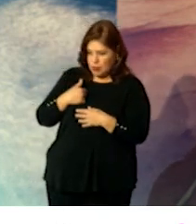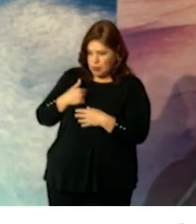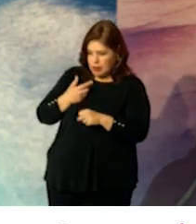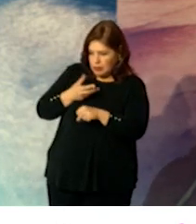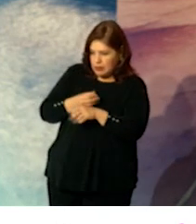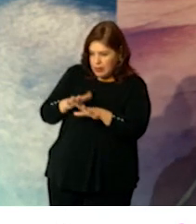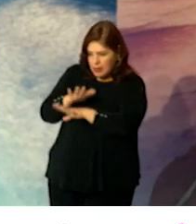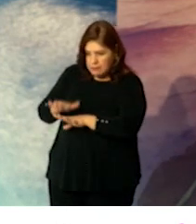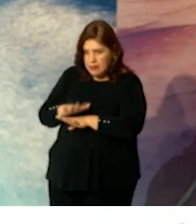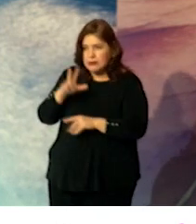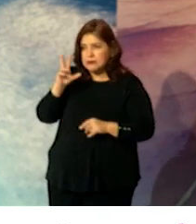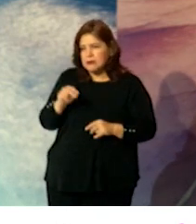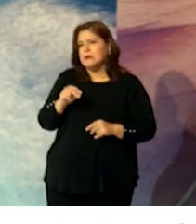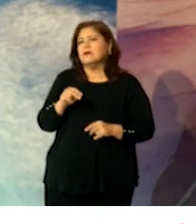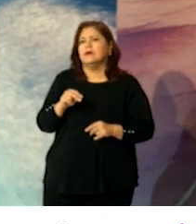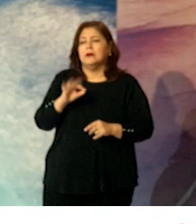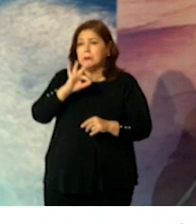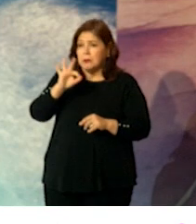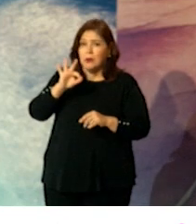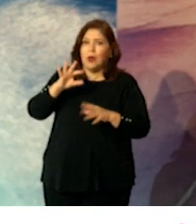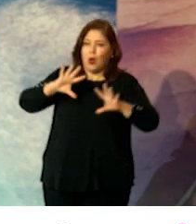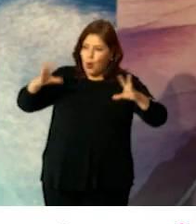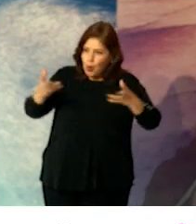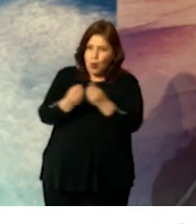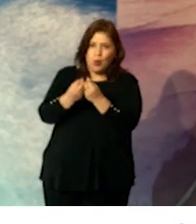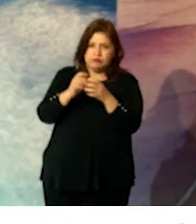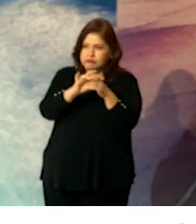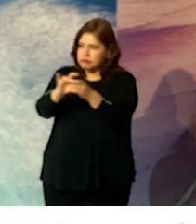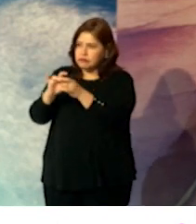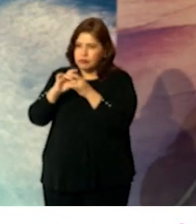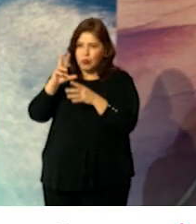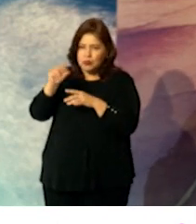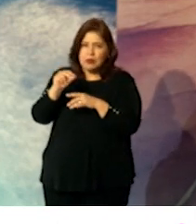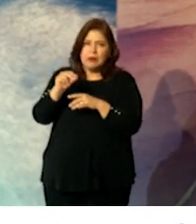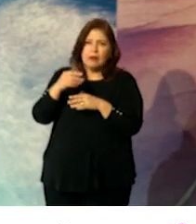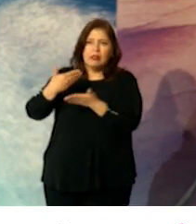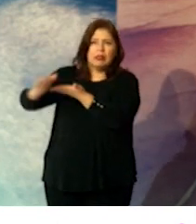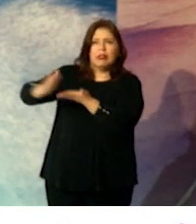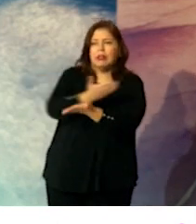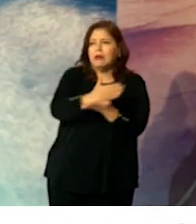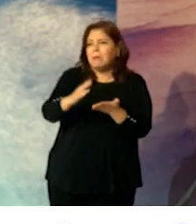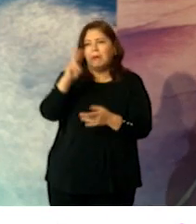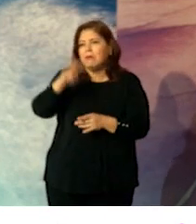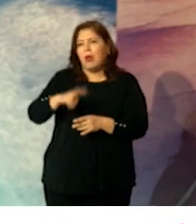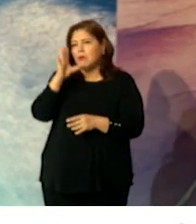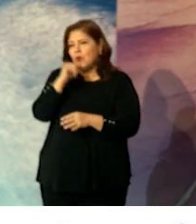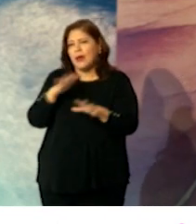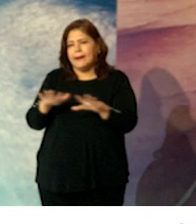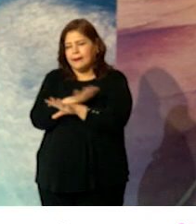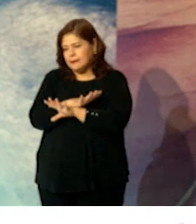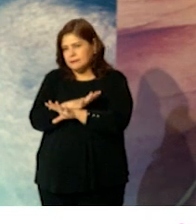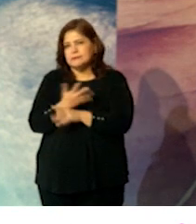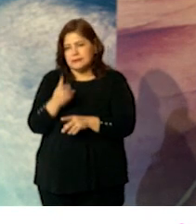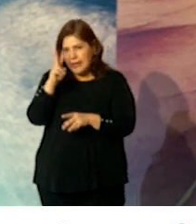esos cambios de dinámicas, si no incluimos a ciertos sectores, pues no creo que se vaya a poder lograr un cambio fundamental